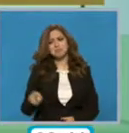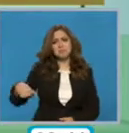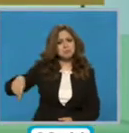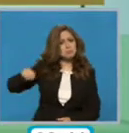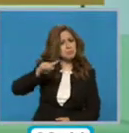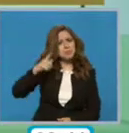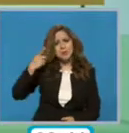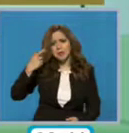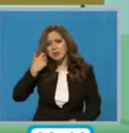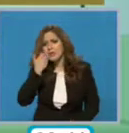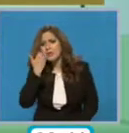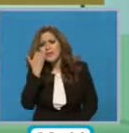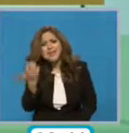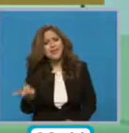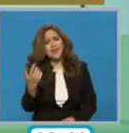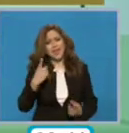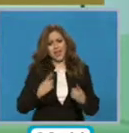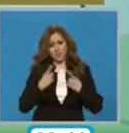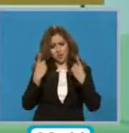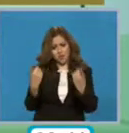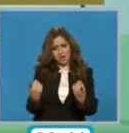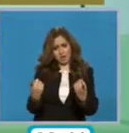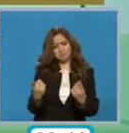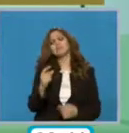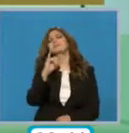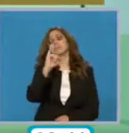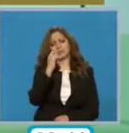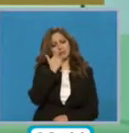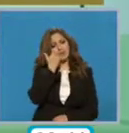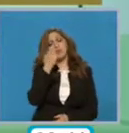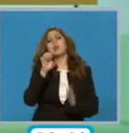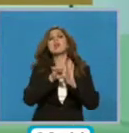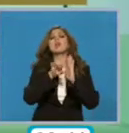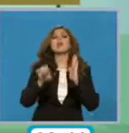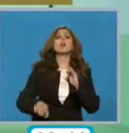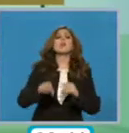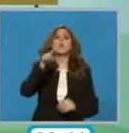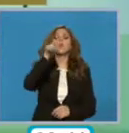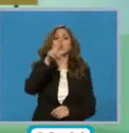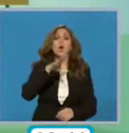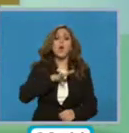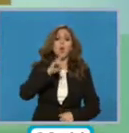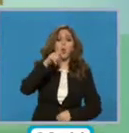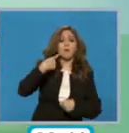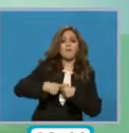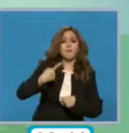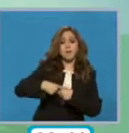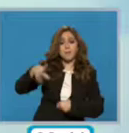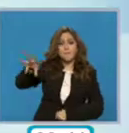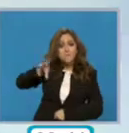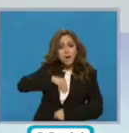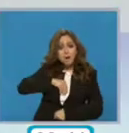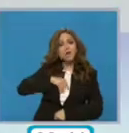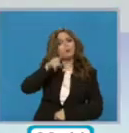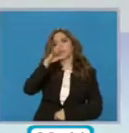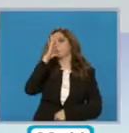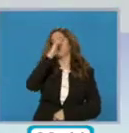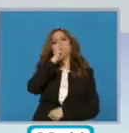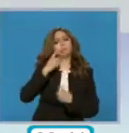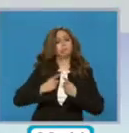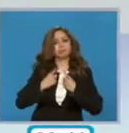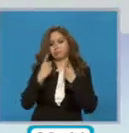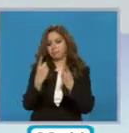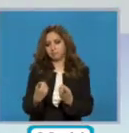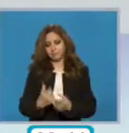ser donadora? Cualquier persona, siempre y cuando no tenga una enfermedad transmisible. Ok, pues muchísimas gracias por esta